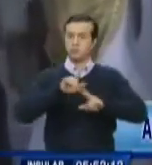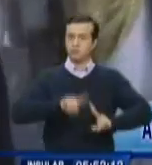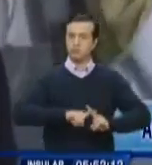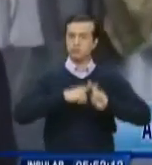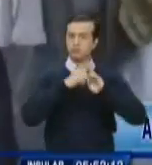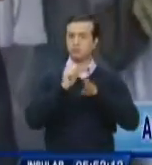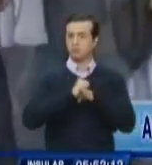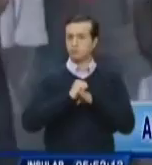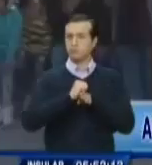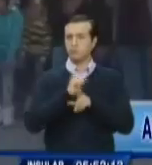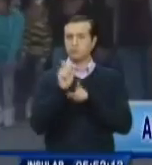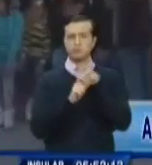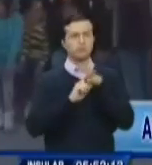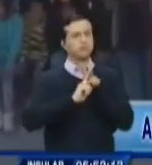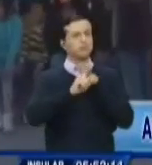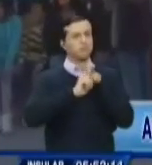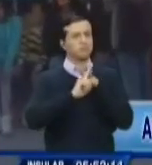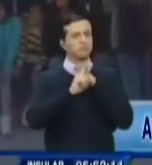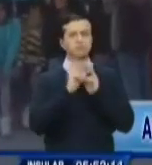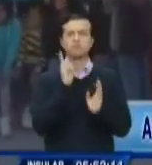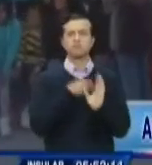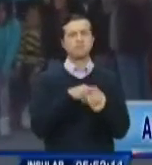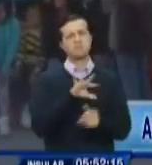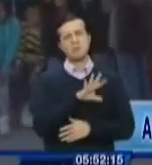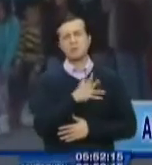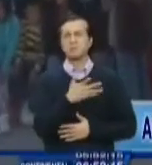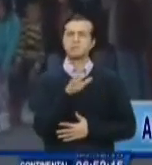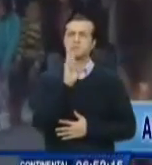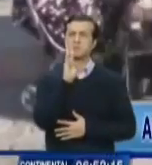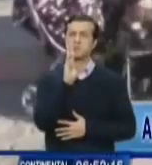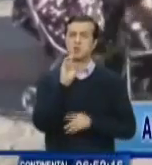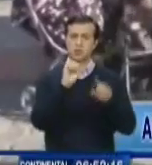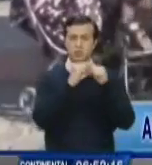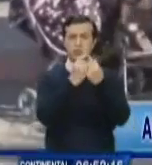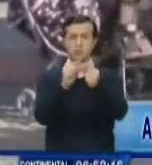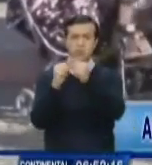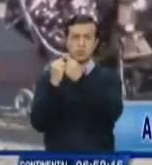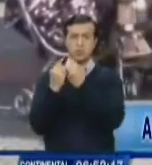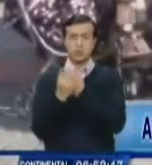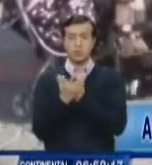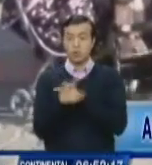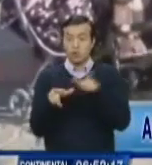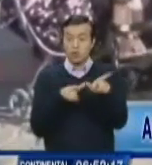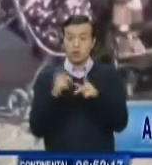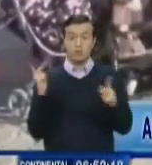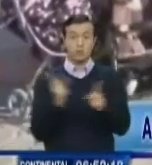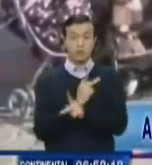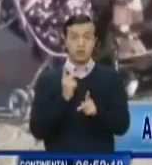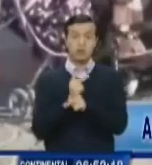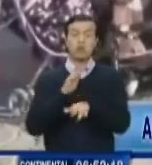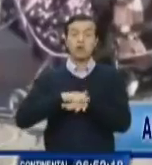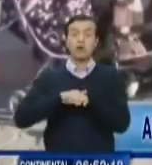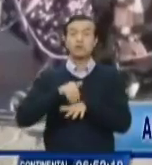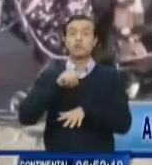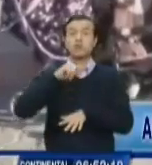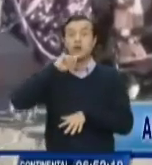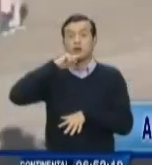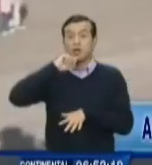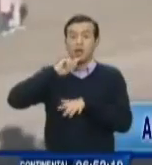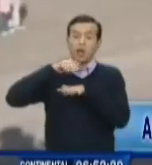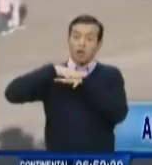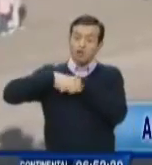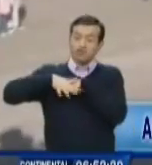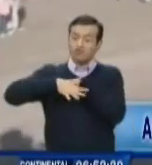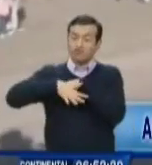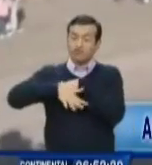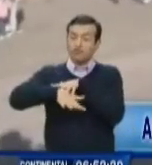el simulacro de evacuación, donde participaron alrededor de 6 sectores que serían afectados por el descenso de la Ares por el río Cutuchi.